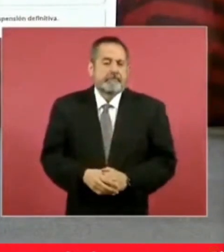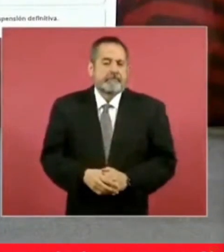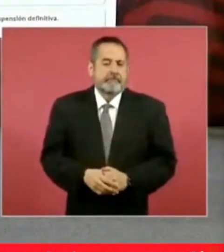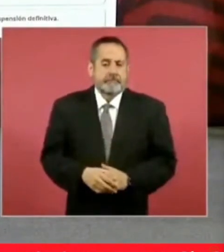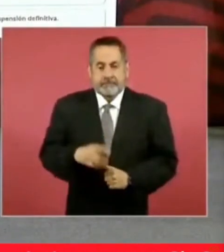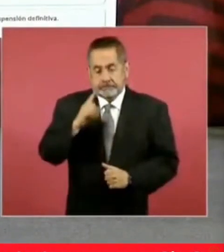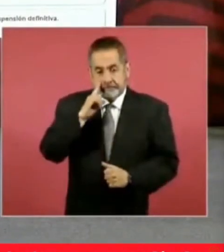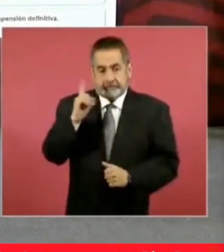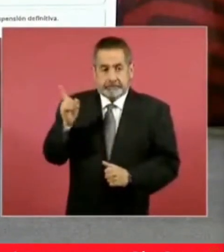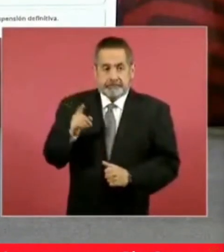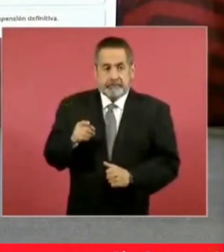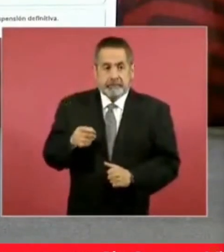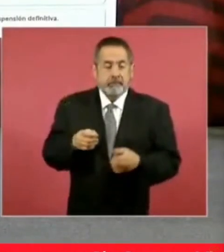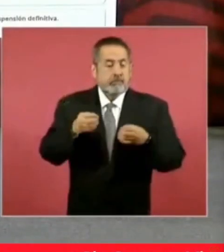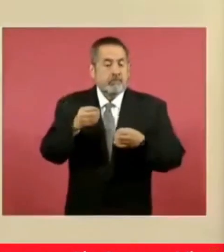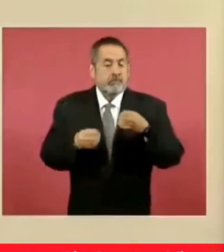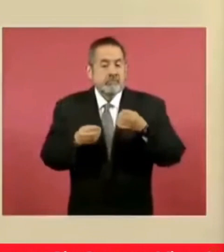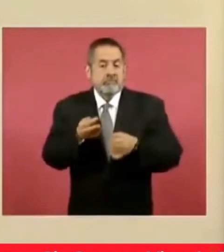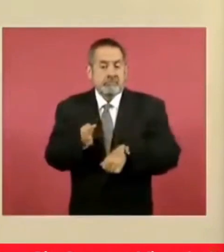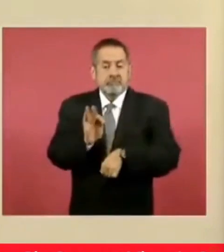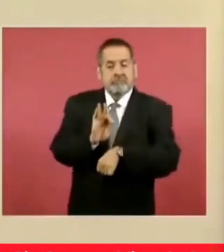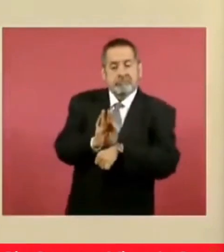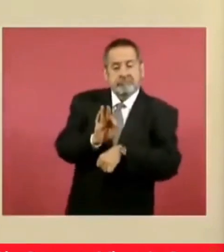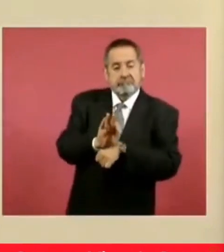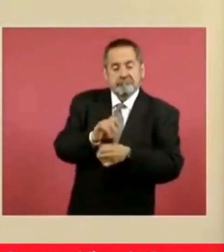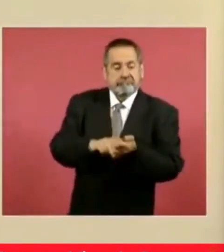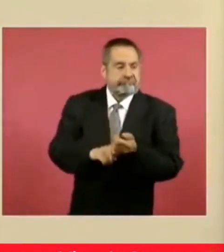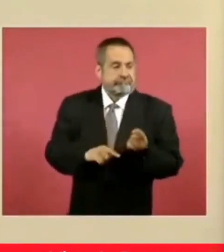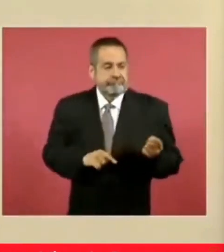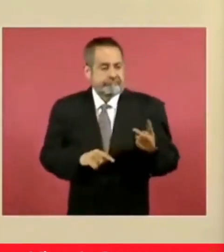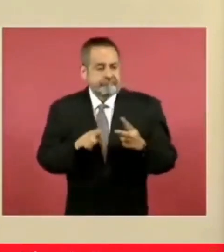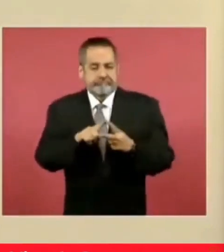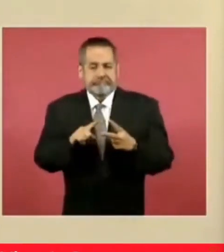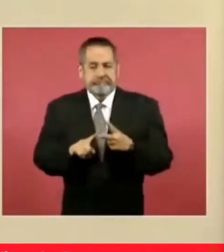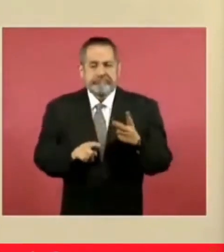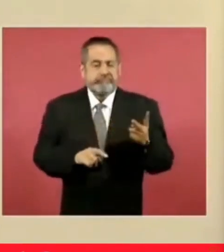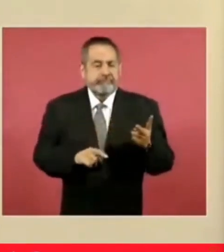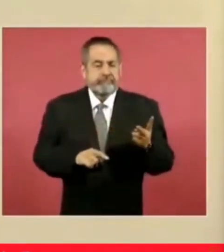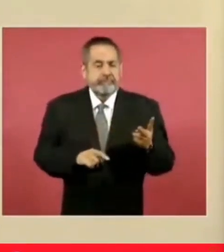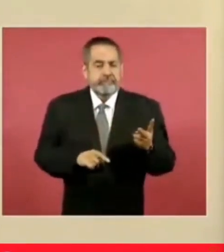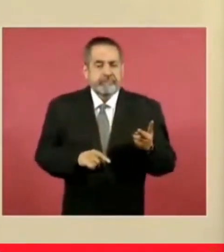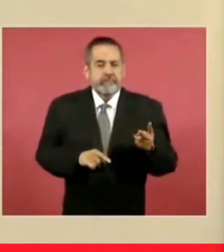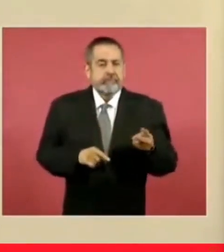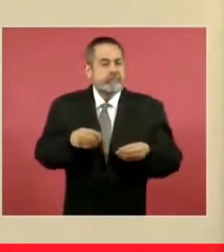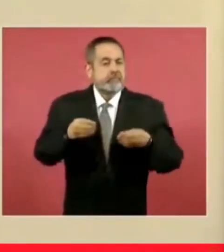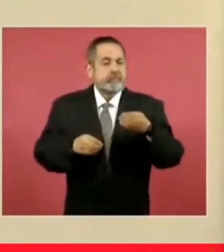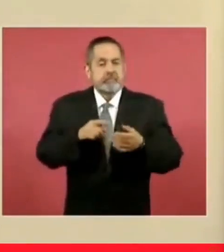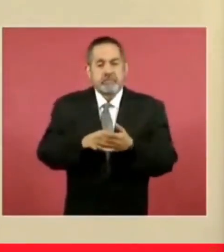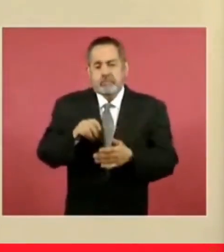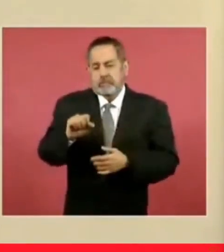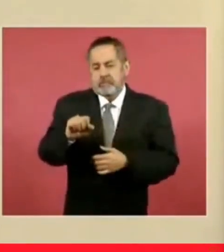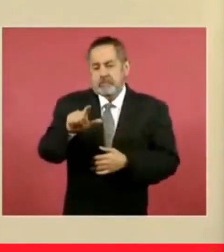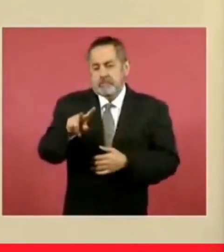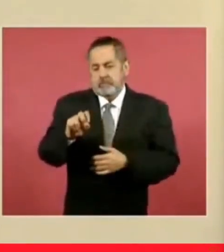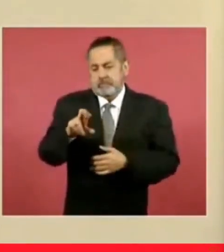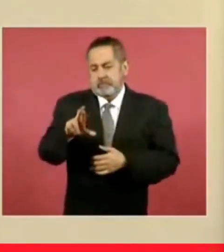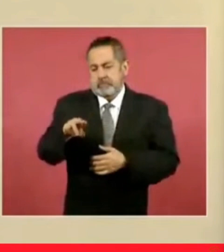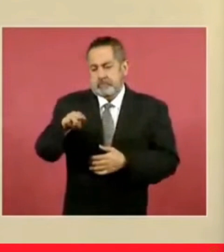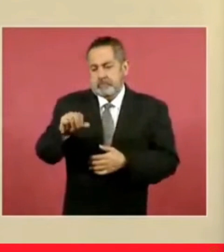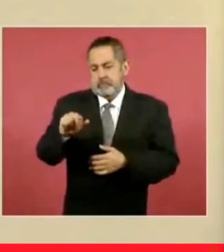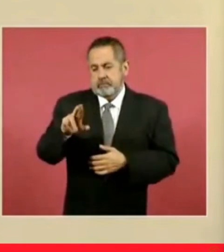el caso de jueces que favorecen a presuntos delincuentes tenemos dos casos es el caso del juez Salvador flores Martínez